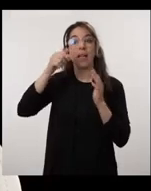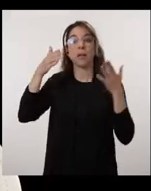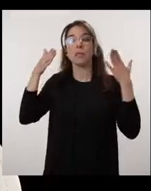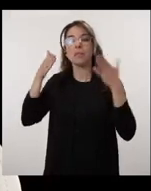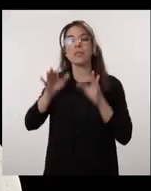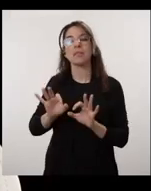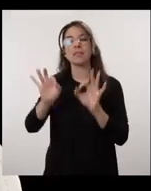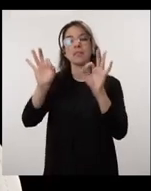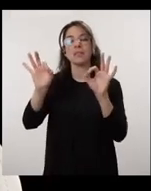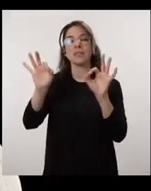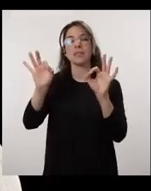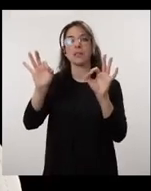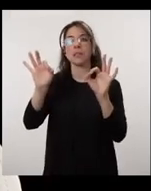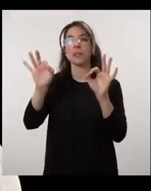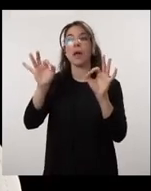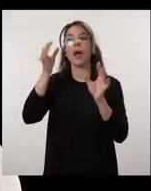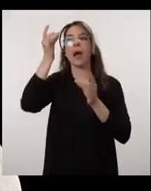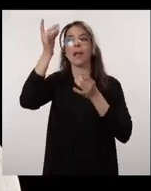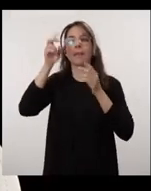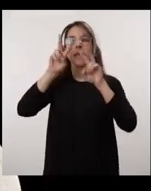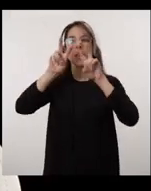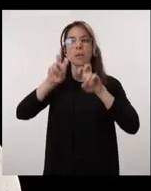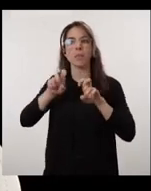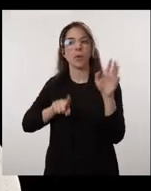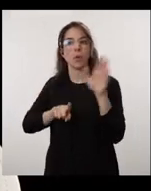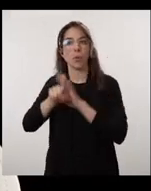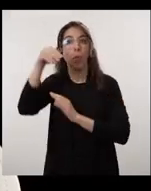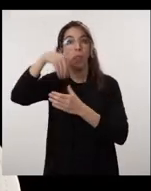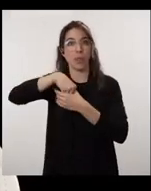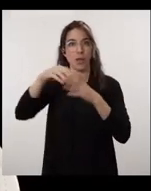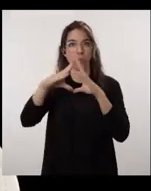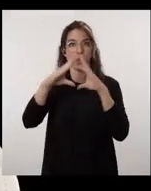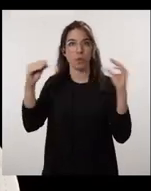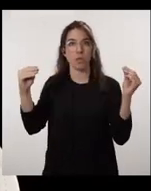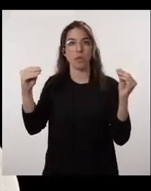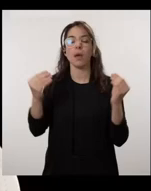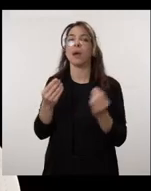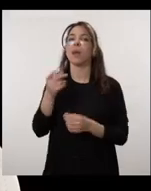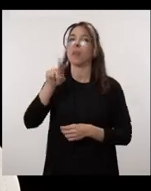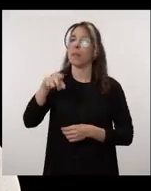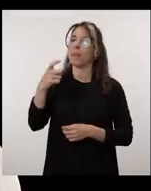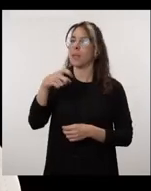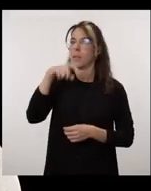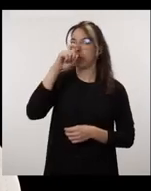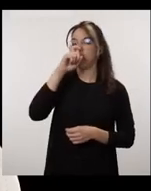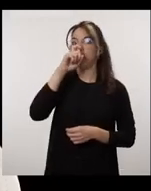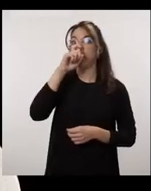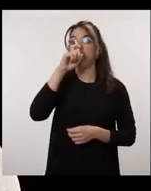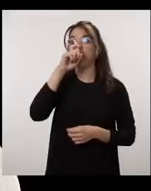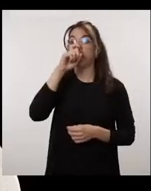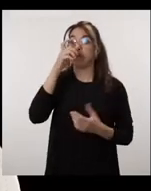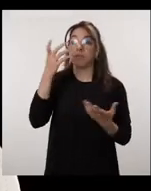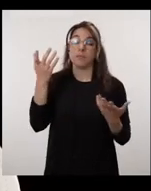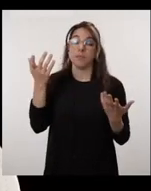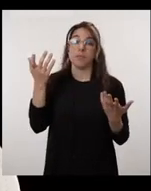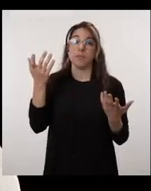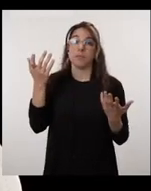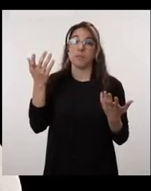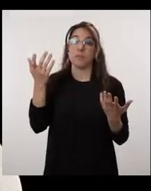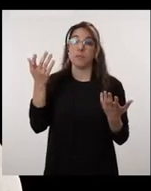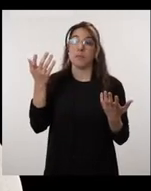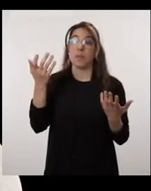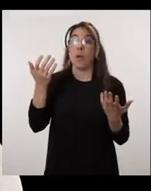se centra fundamentalmente en desarrollar la actividad investigadora dentro de la universidad hay que tener en cuenta que en